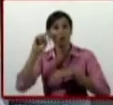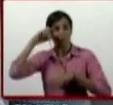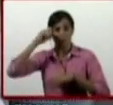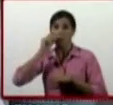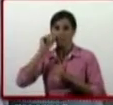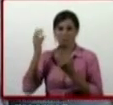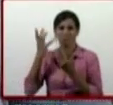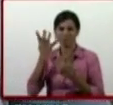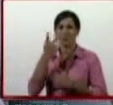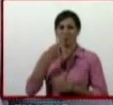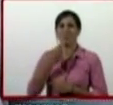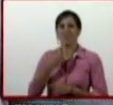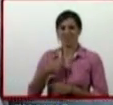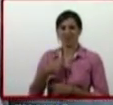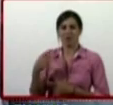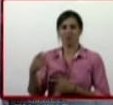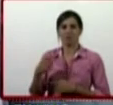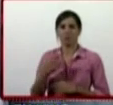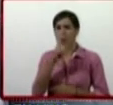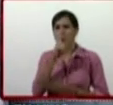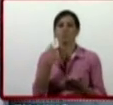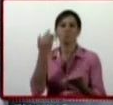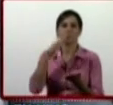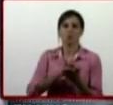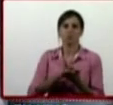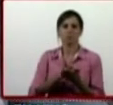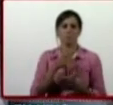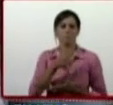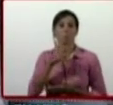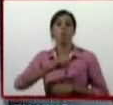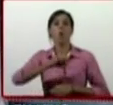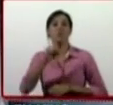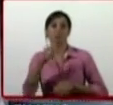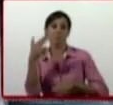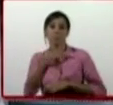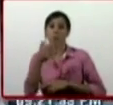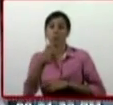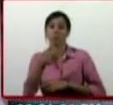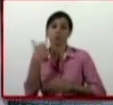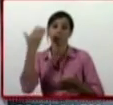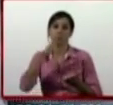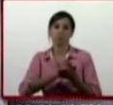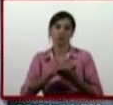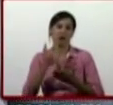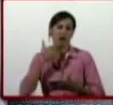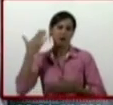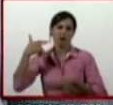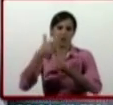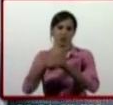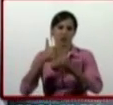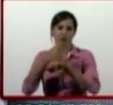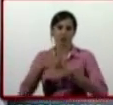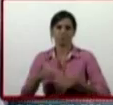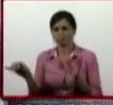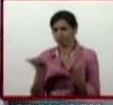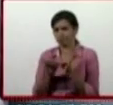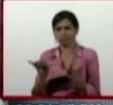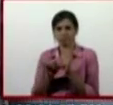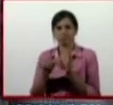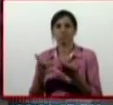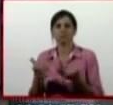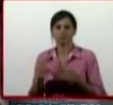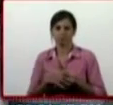ellos que cayó abatido por las balas policiales de la Cuarta República aquí en la esquina, un compañero